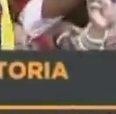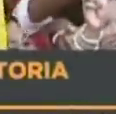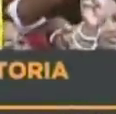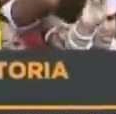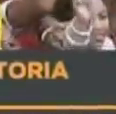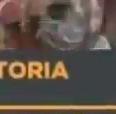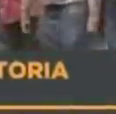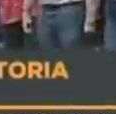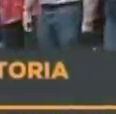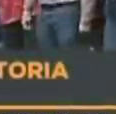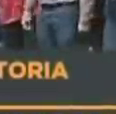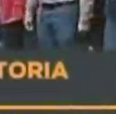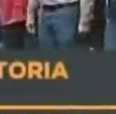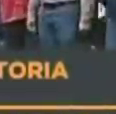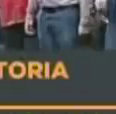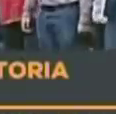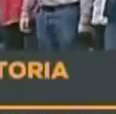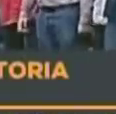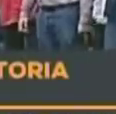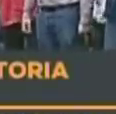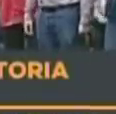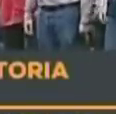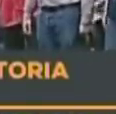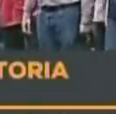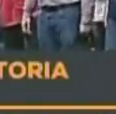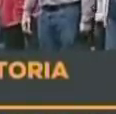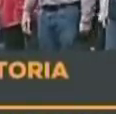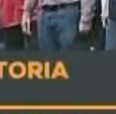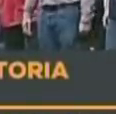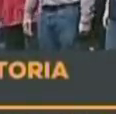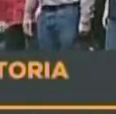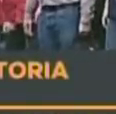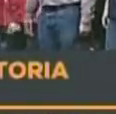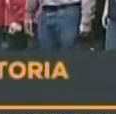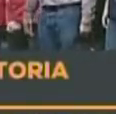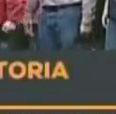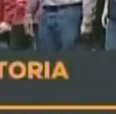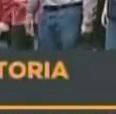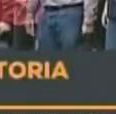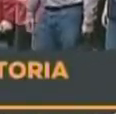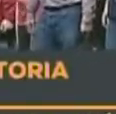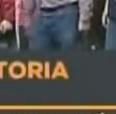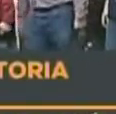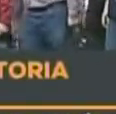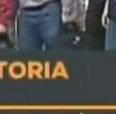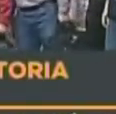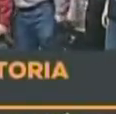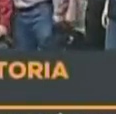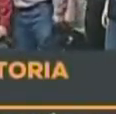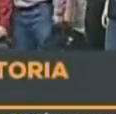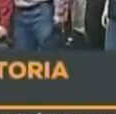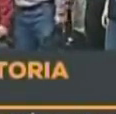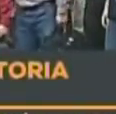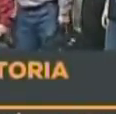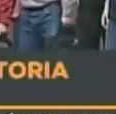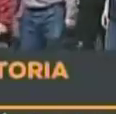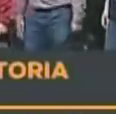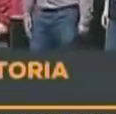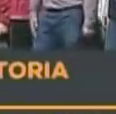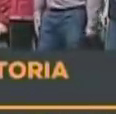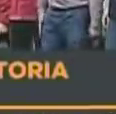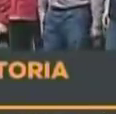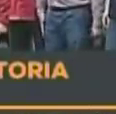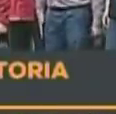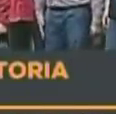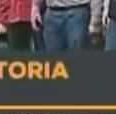la campaña electoral el domingo 22 de abril y que se extenderá hasta el próximo 17 de